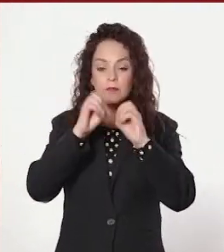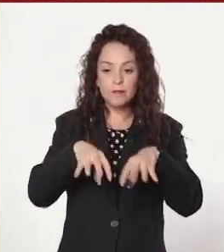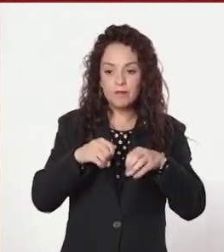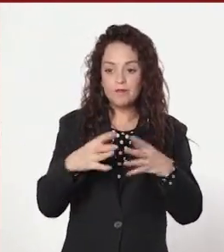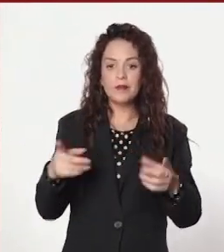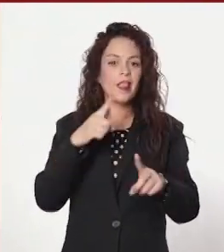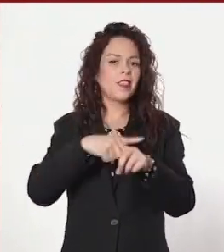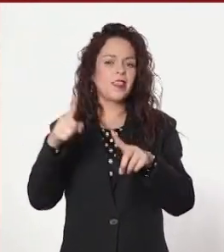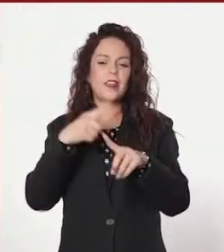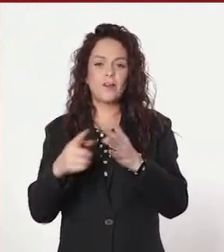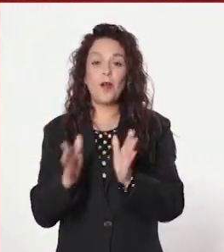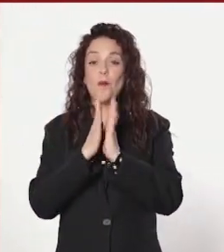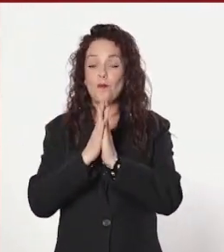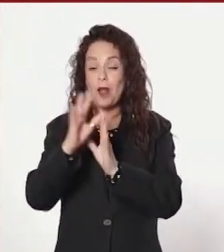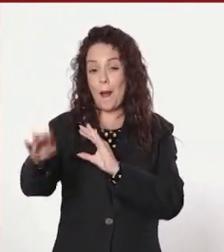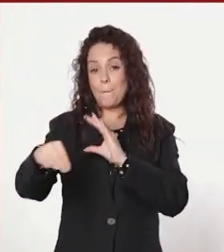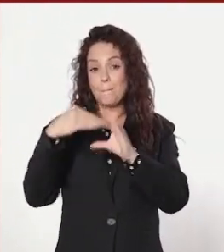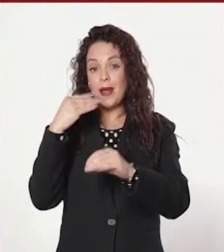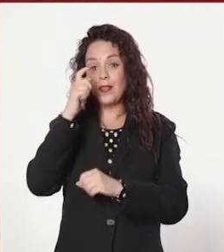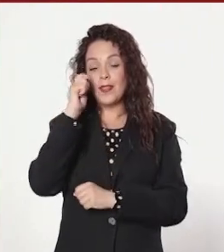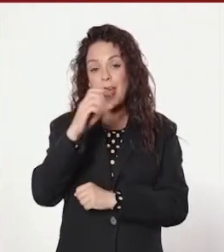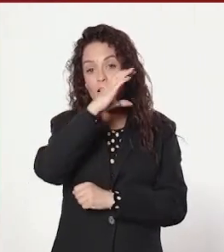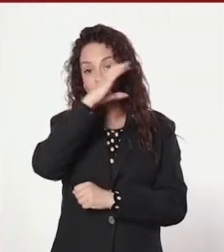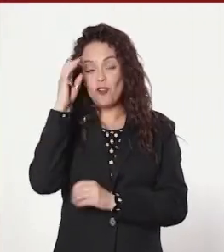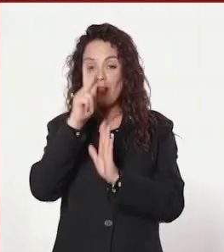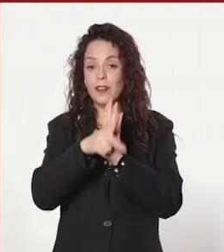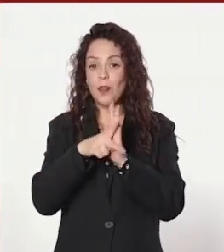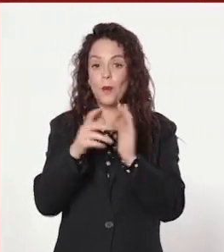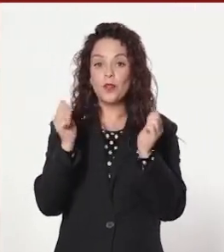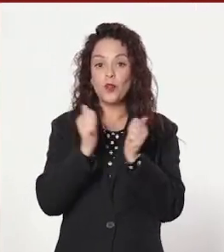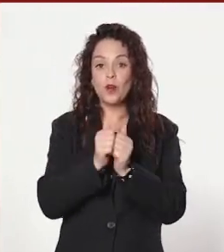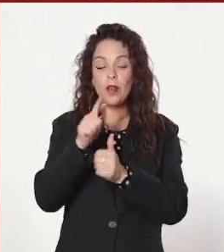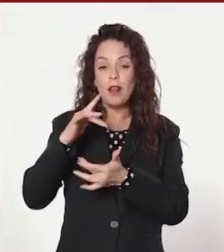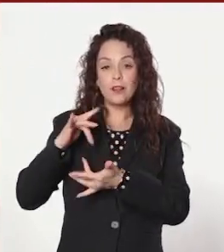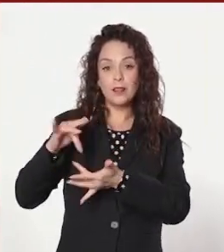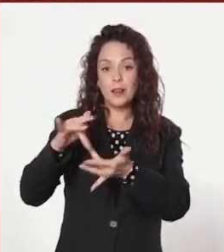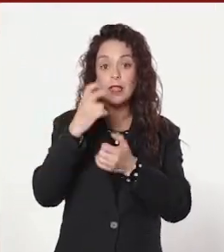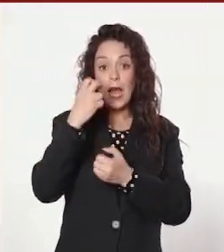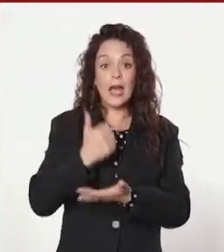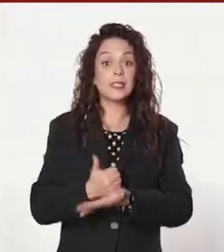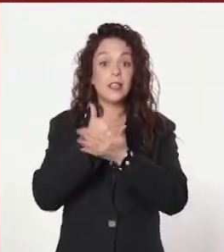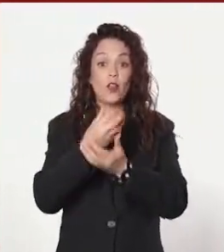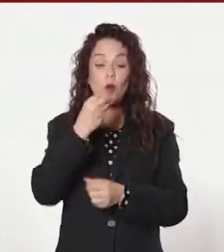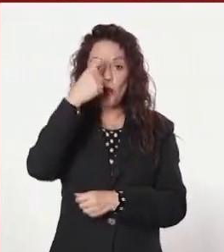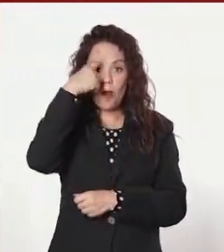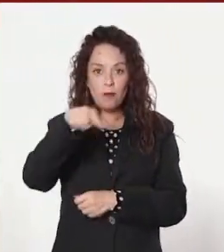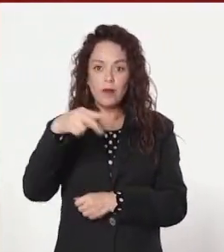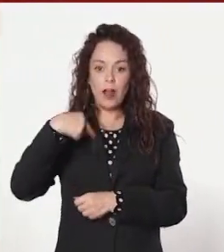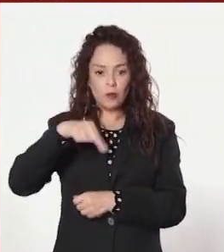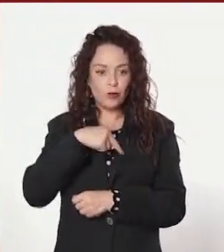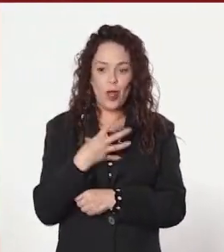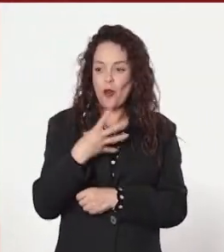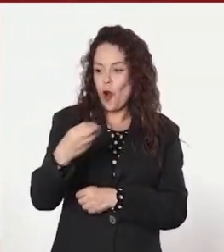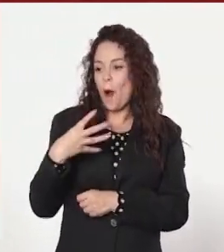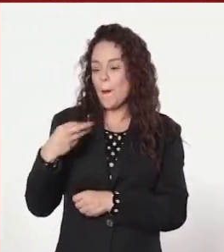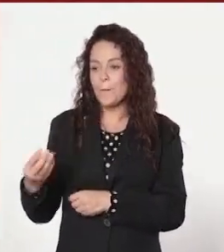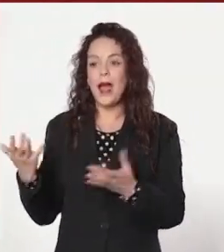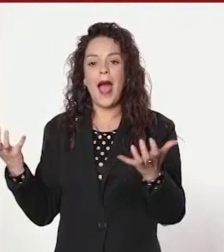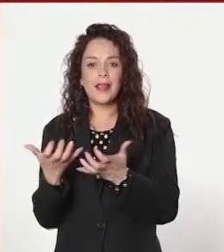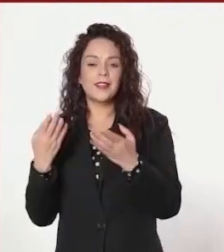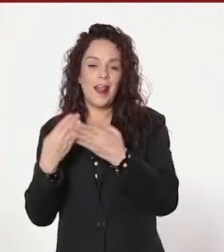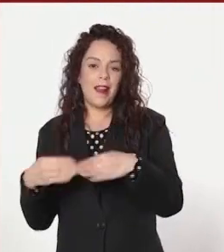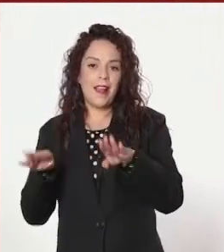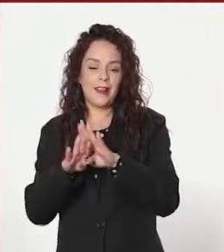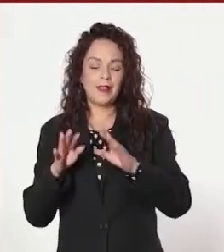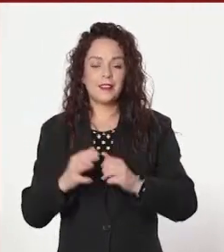les olvide enviarnos fotos y videos a nuestras redes sociales. Nos pueden servir mucho para hacerlo y replicarlo en nuestros propios hogares. Estamos